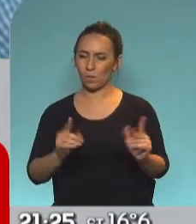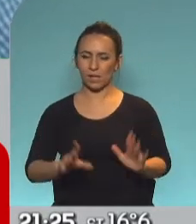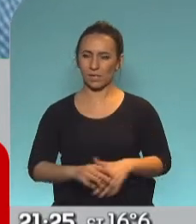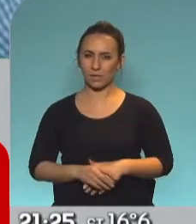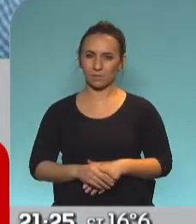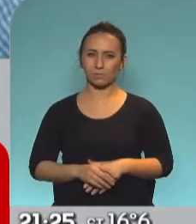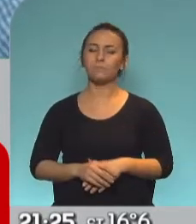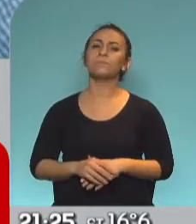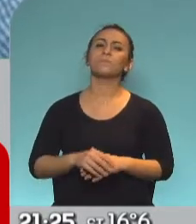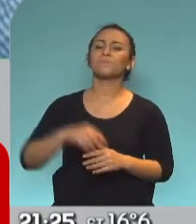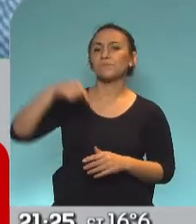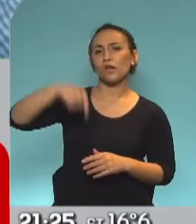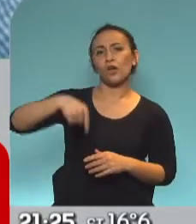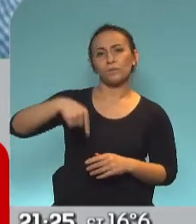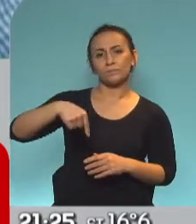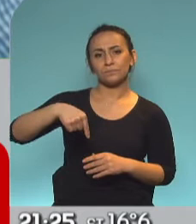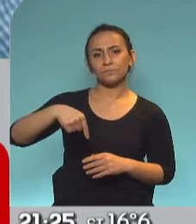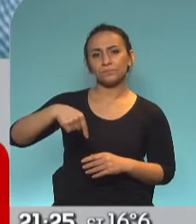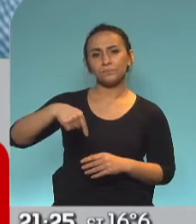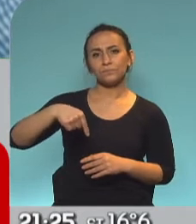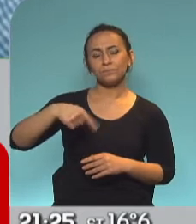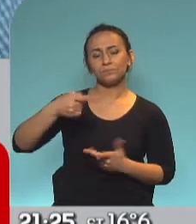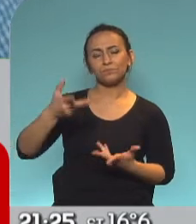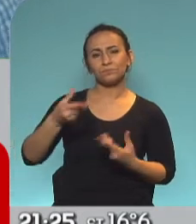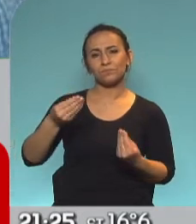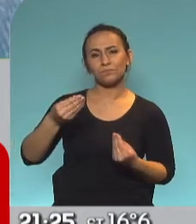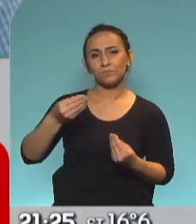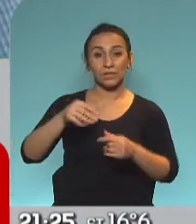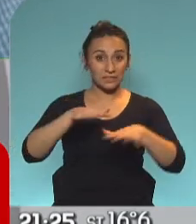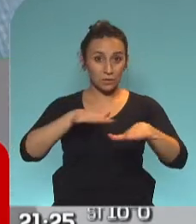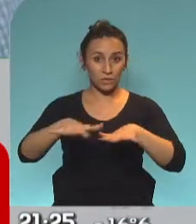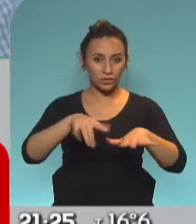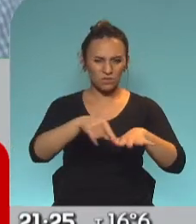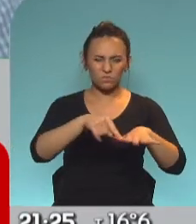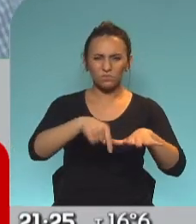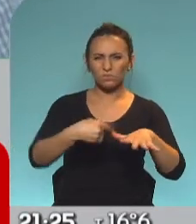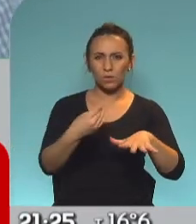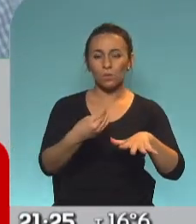lo que sucedió hoy, ¿cree que está más ligado a una